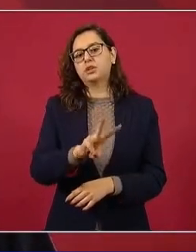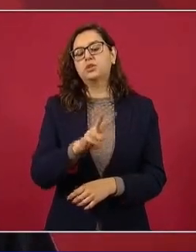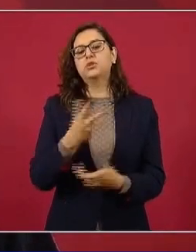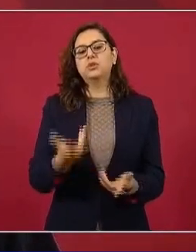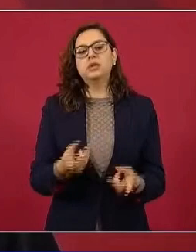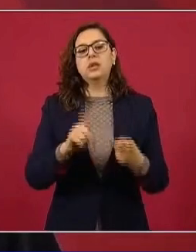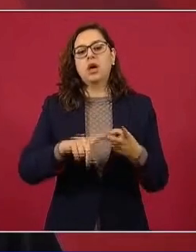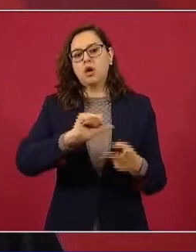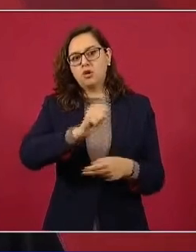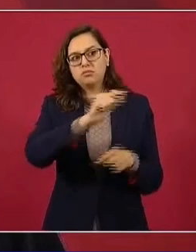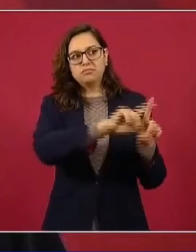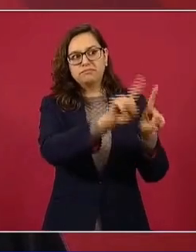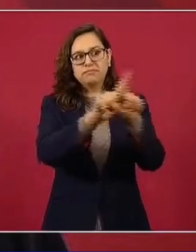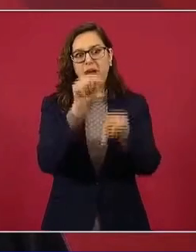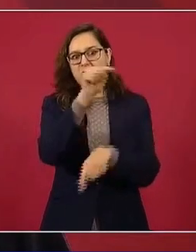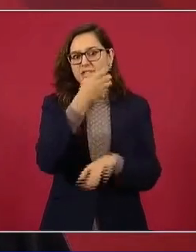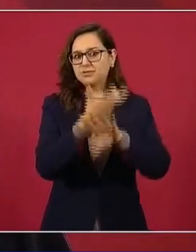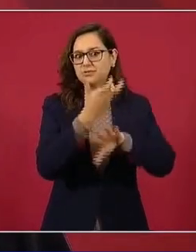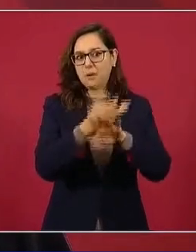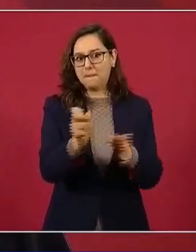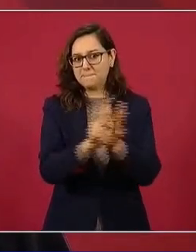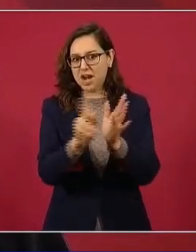Street Journal,